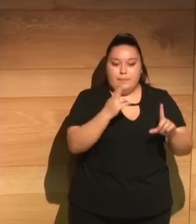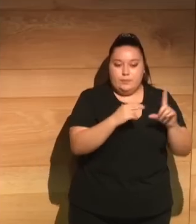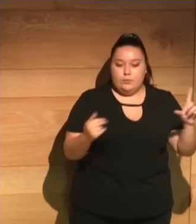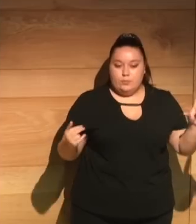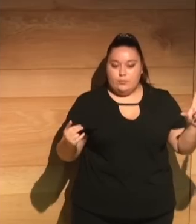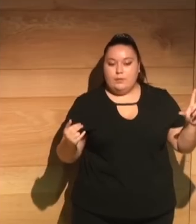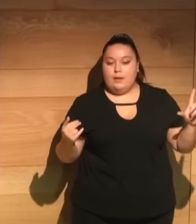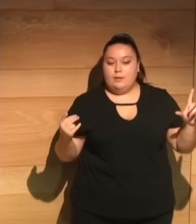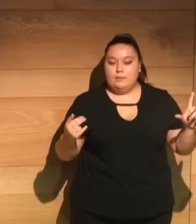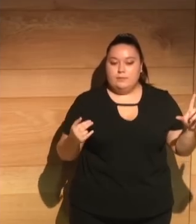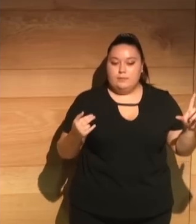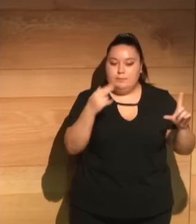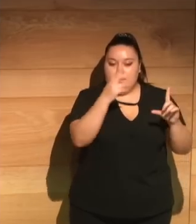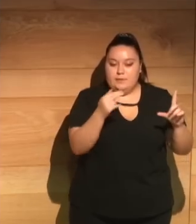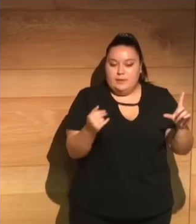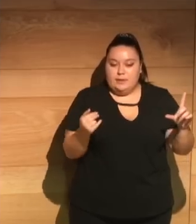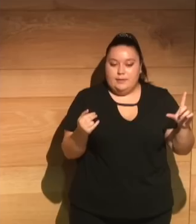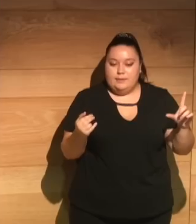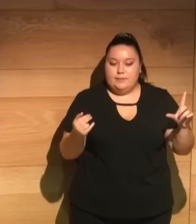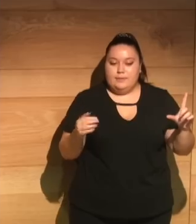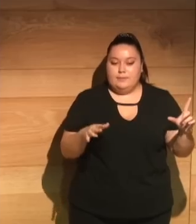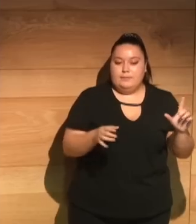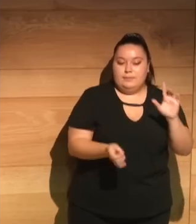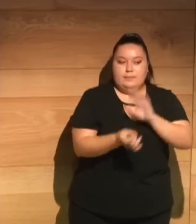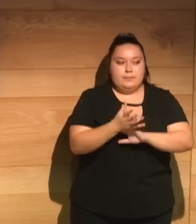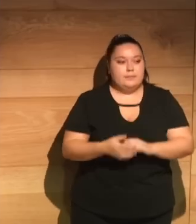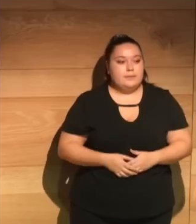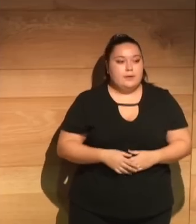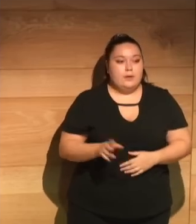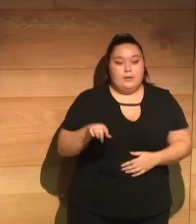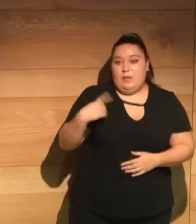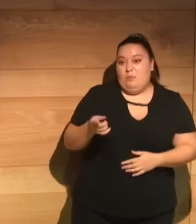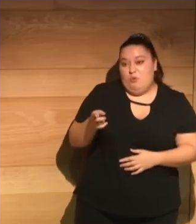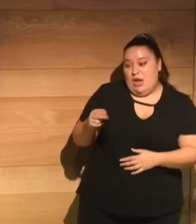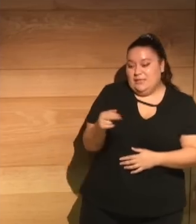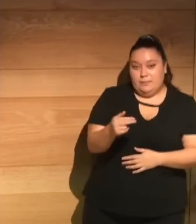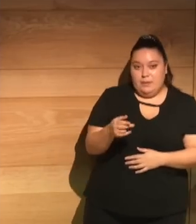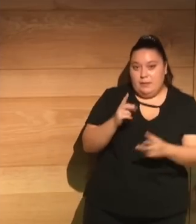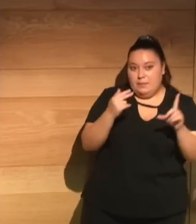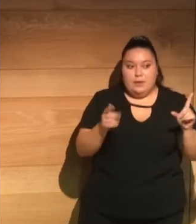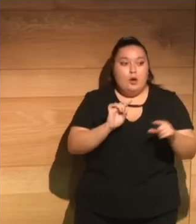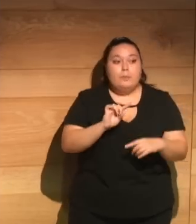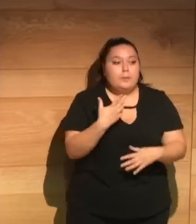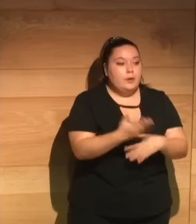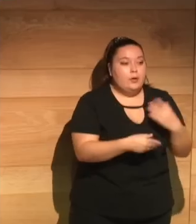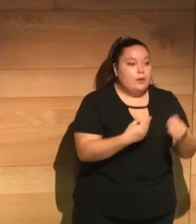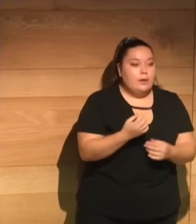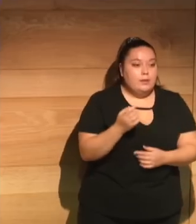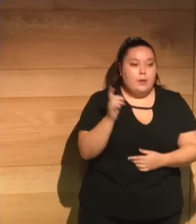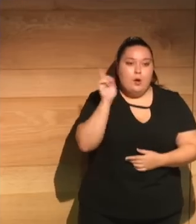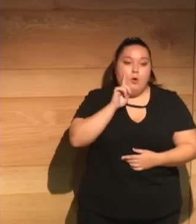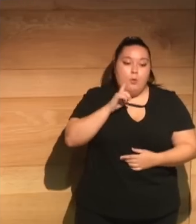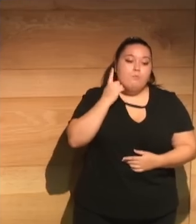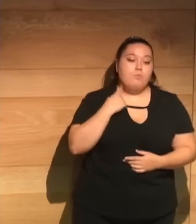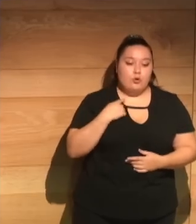el primer chiste que ha hecho Juan nada más empezar, que estábamos hablando del teatro de las sombras, te pones de pie y se pone una serpiente. O sea, evidentemente lo primero que hay es porno.